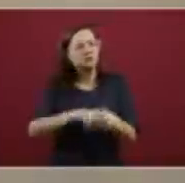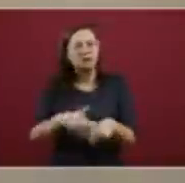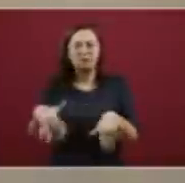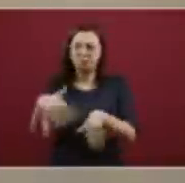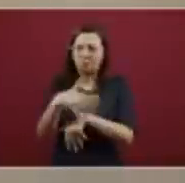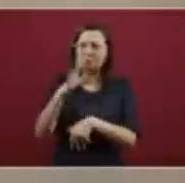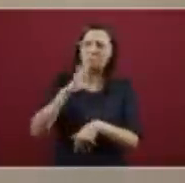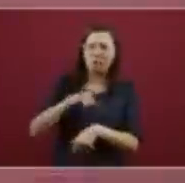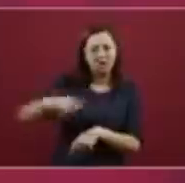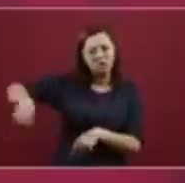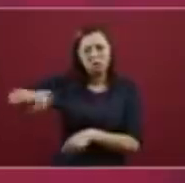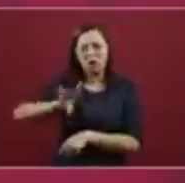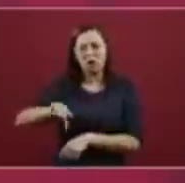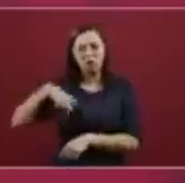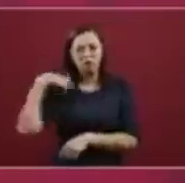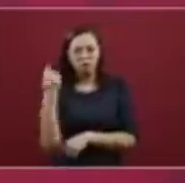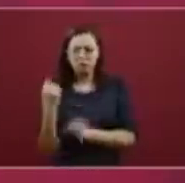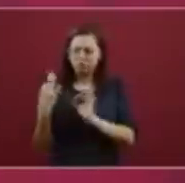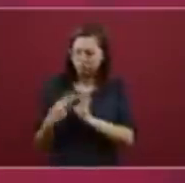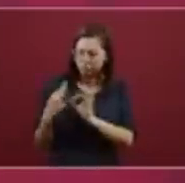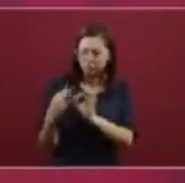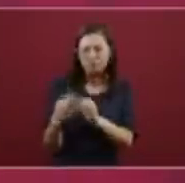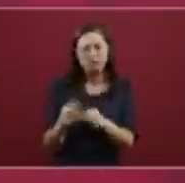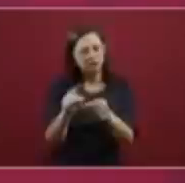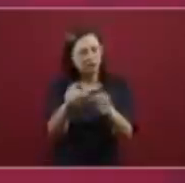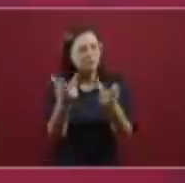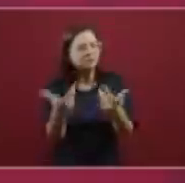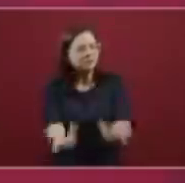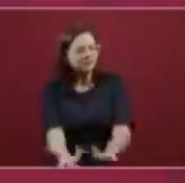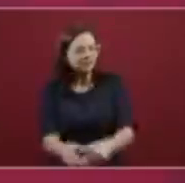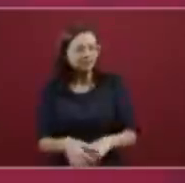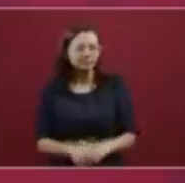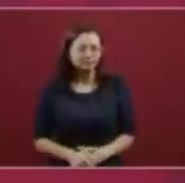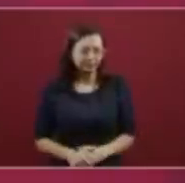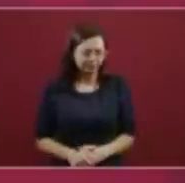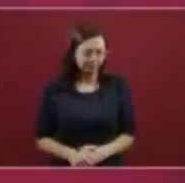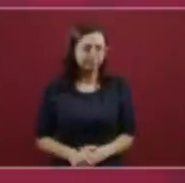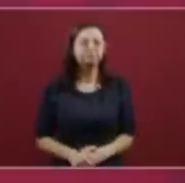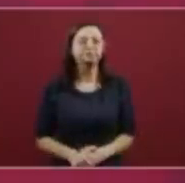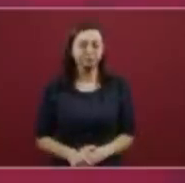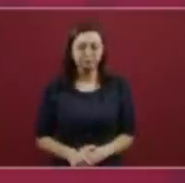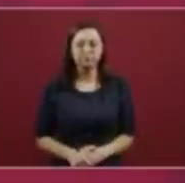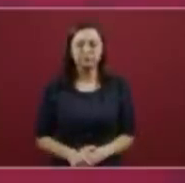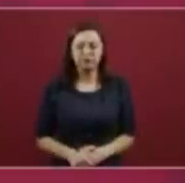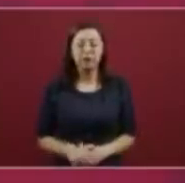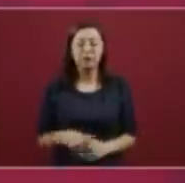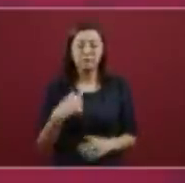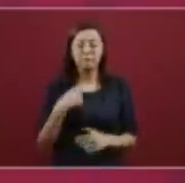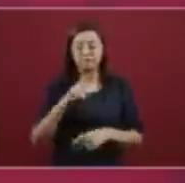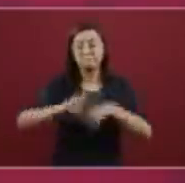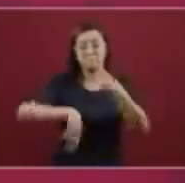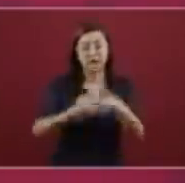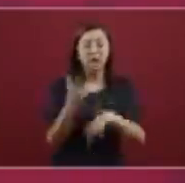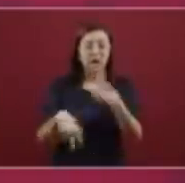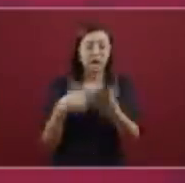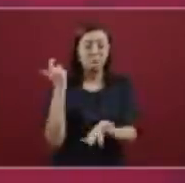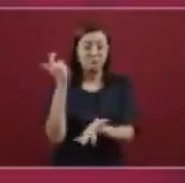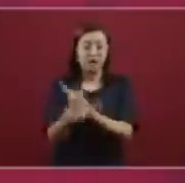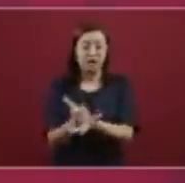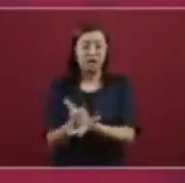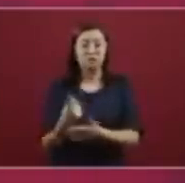médicos, presidente? Se les va a pagar. Miren, lo que nosotros queremos